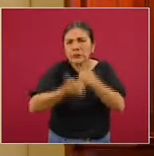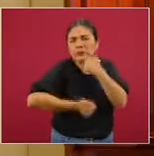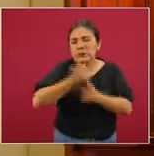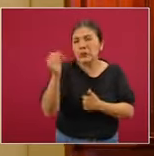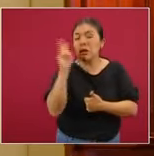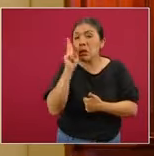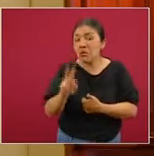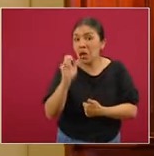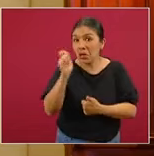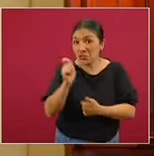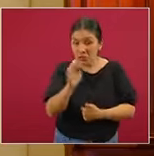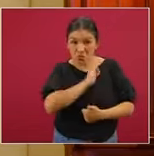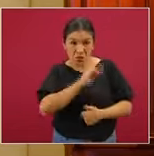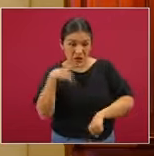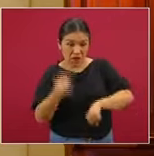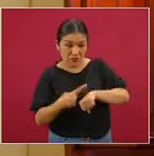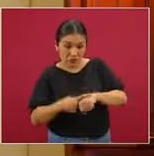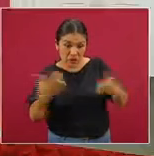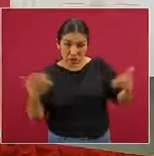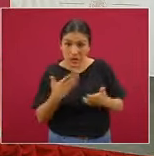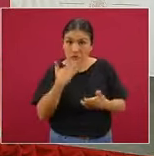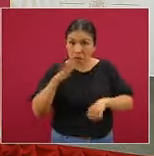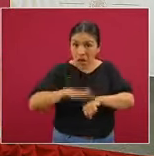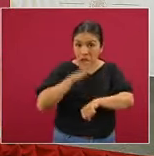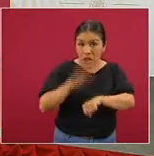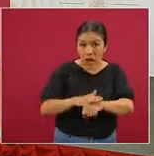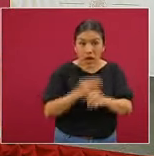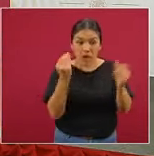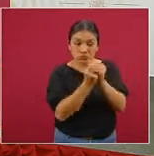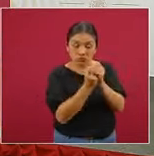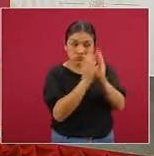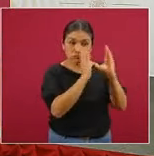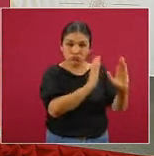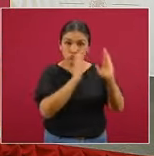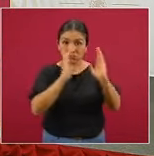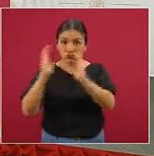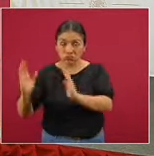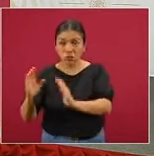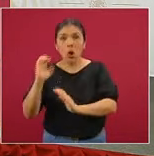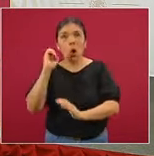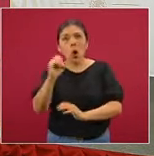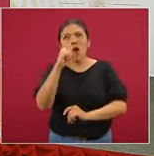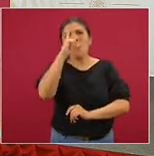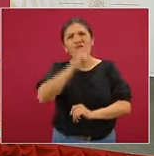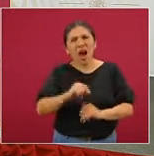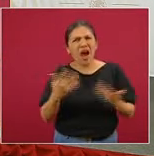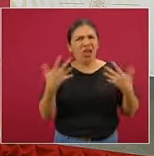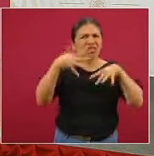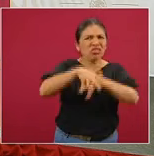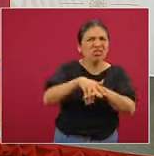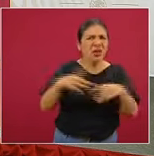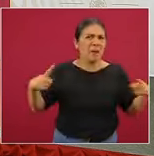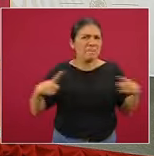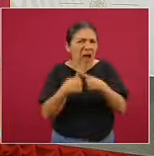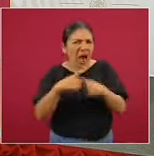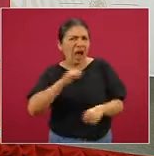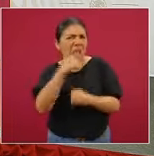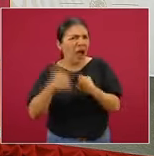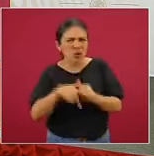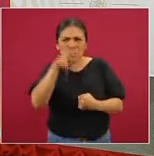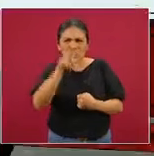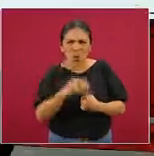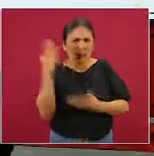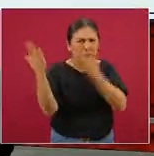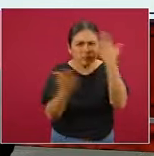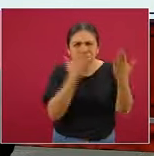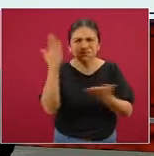casos estaban siendo adecuadamente clasificados, que no tuvieran en su momento incongruencias con la información en